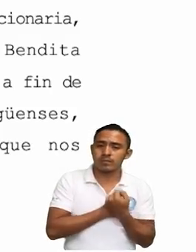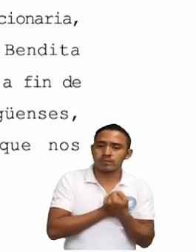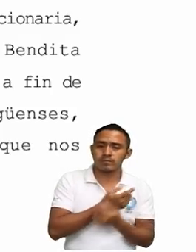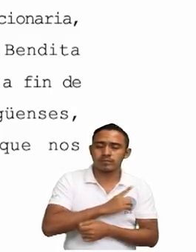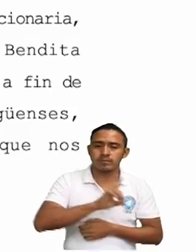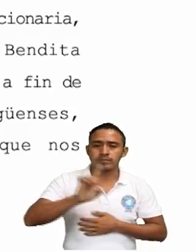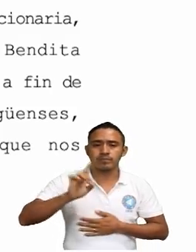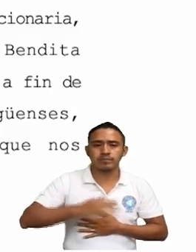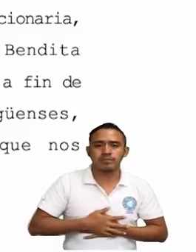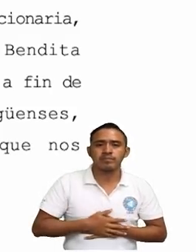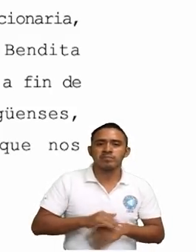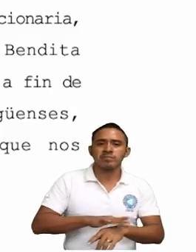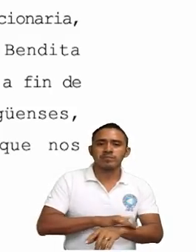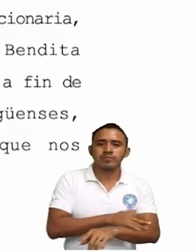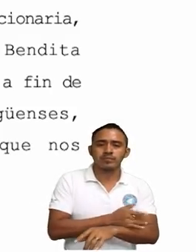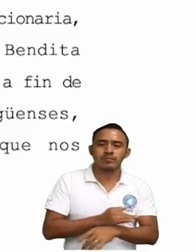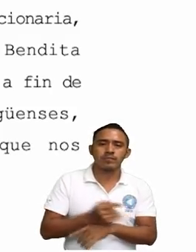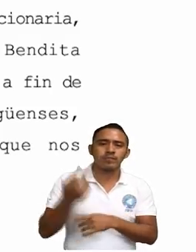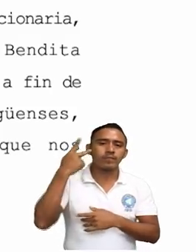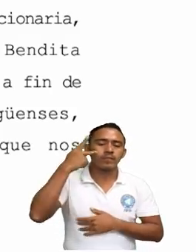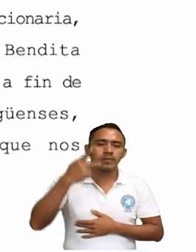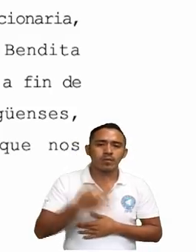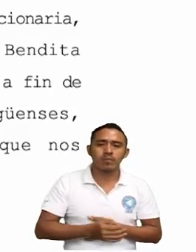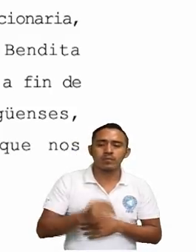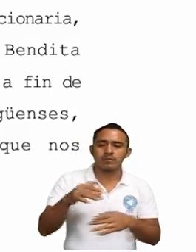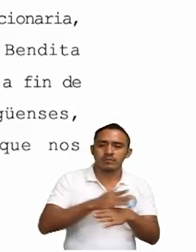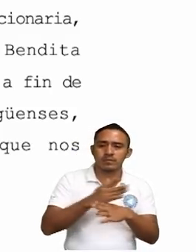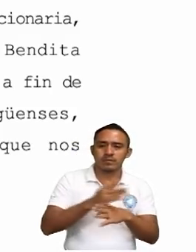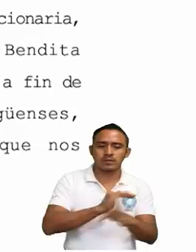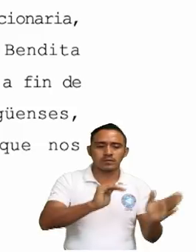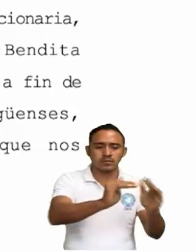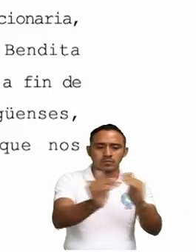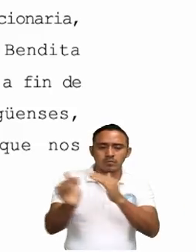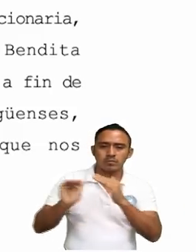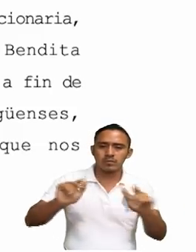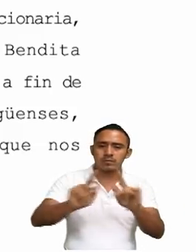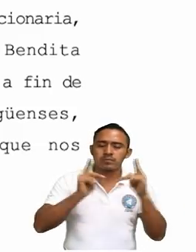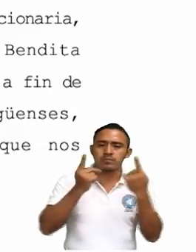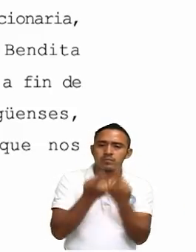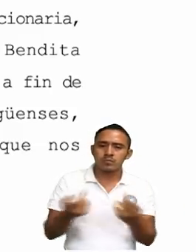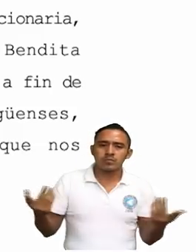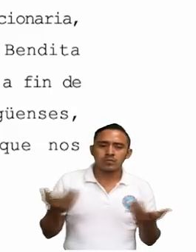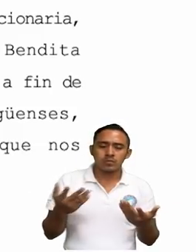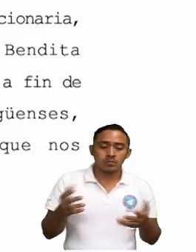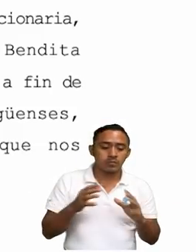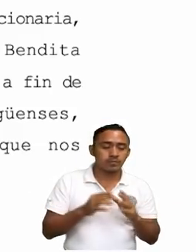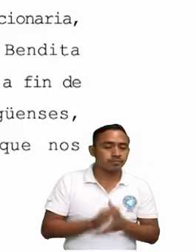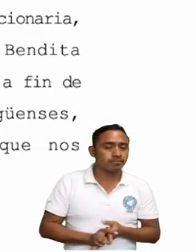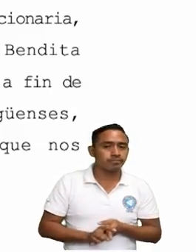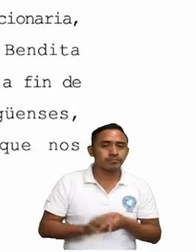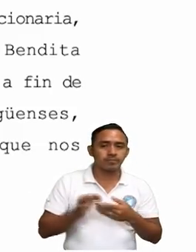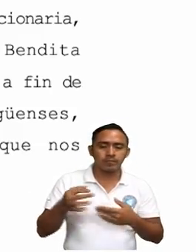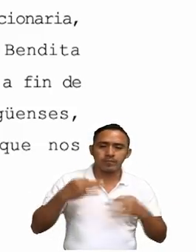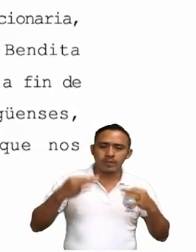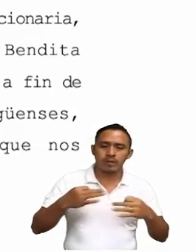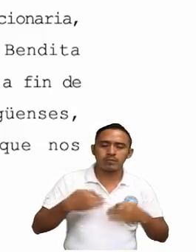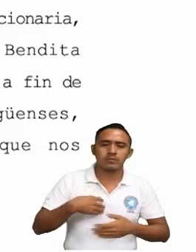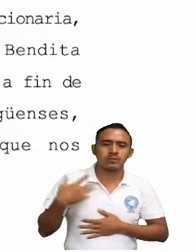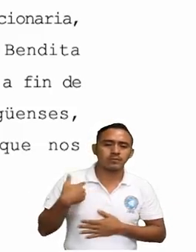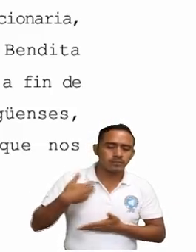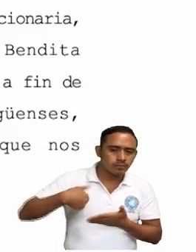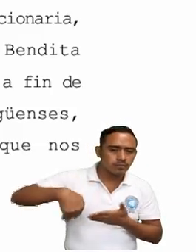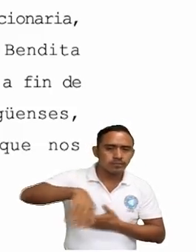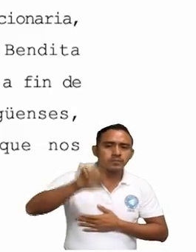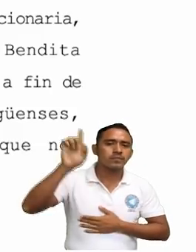sentimos orgullosas, orgullosos de iluminar nuestras ciudades, nuestros pueblos y comunidades con la voluntad y el compromiso de ir siempre más